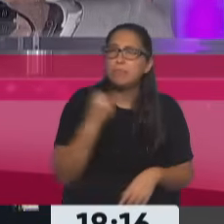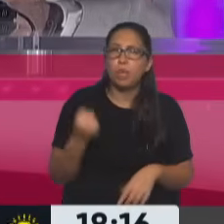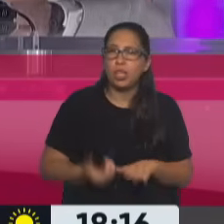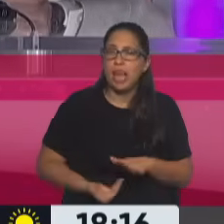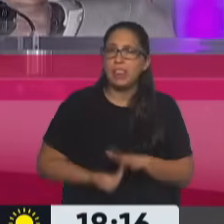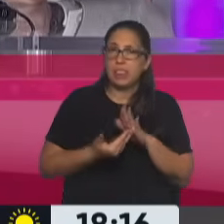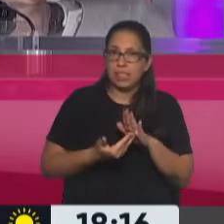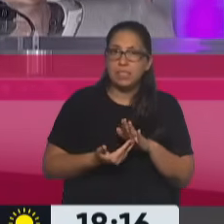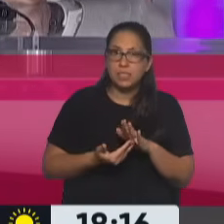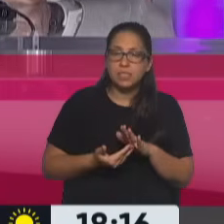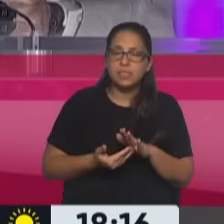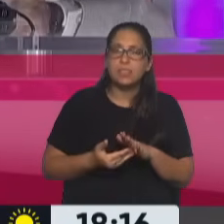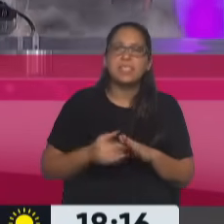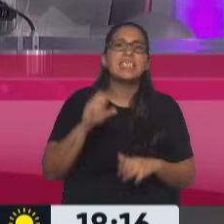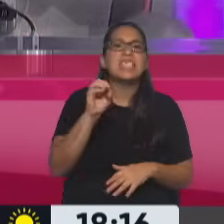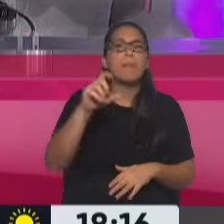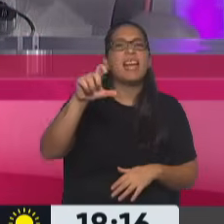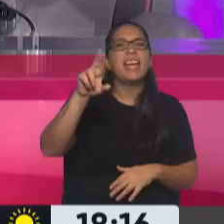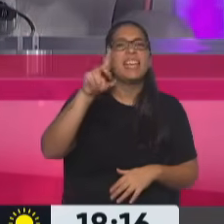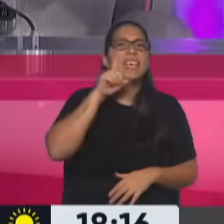conocen ahora. En